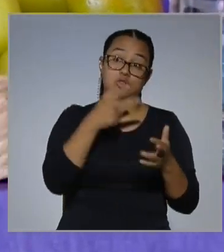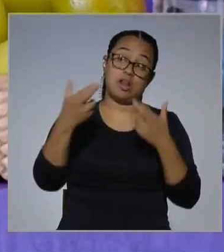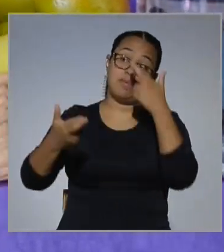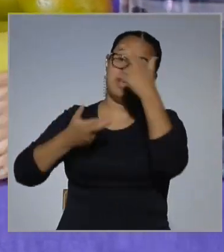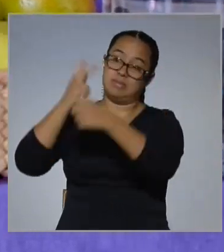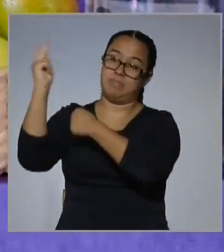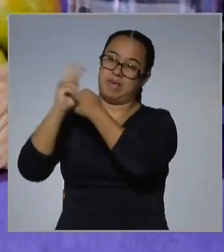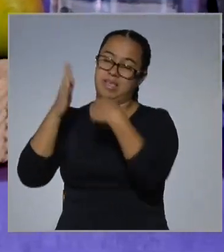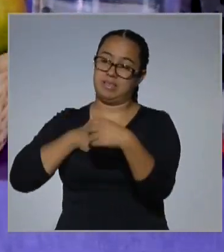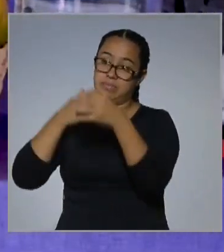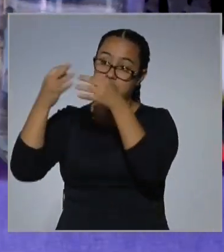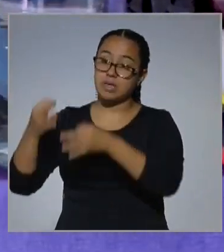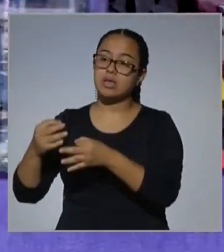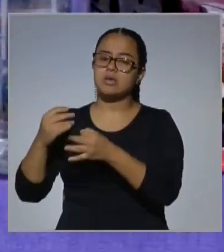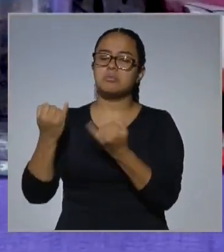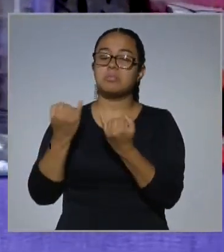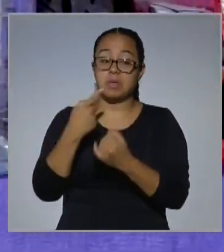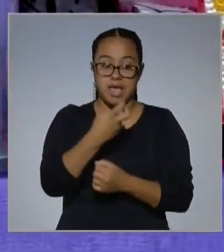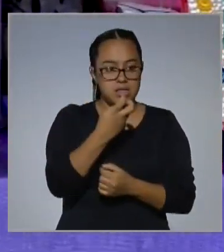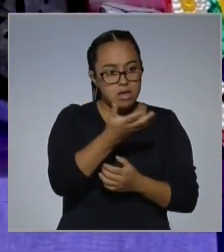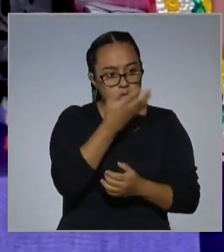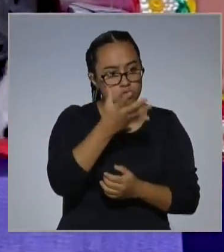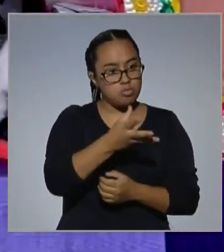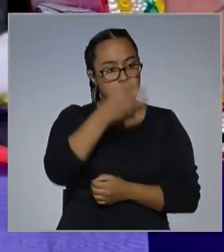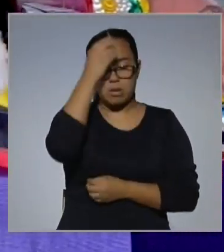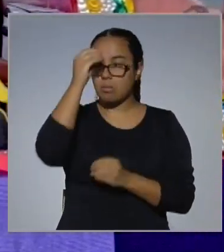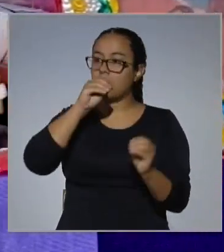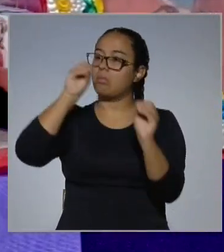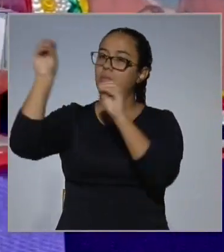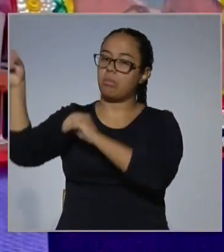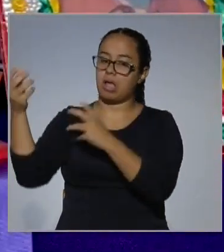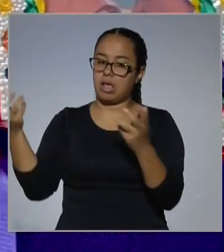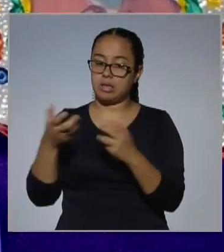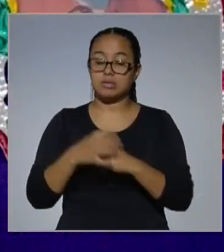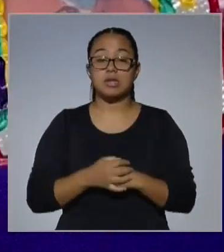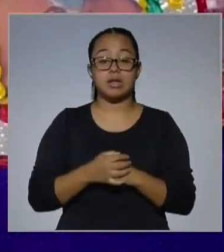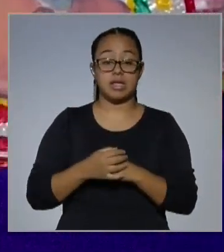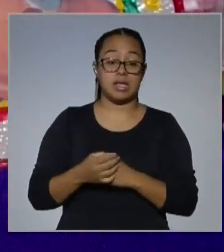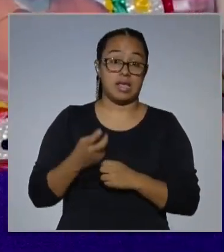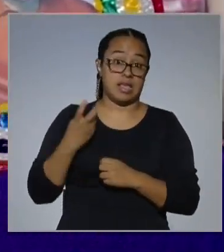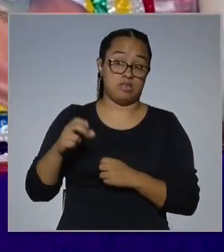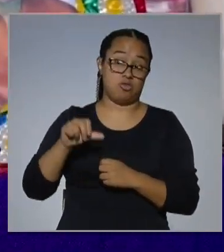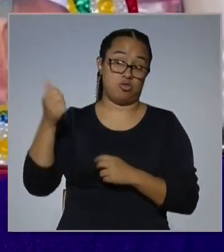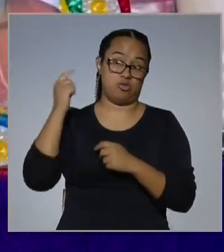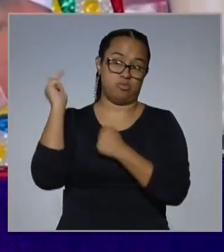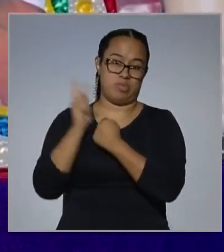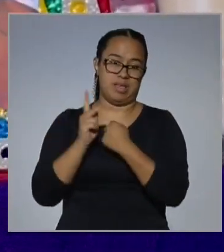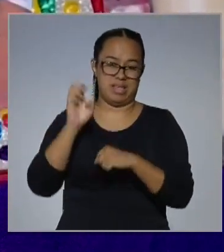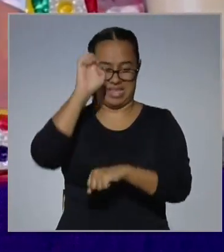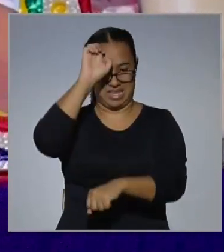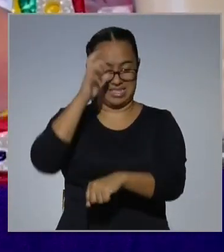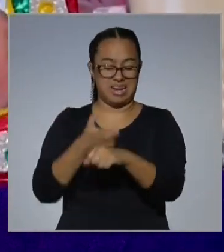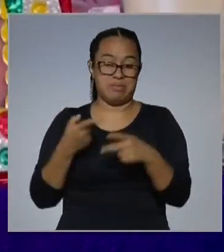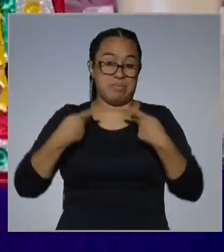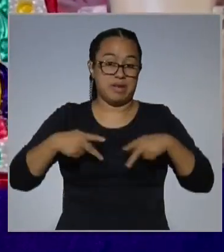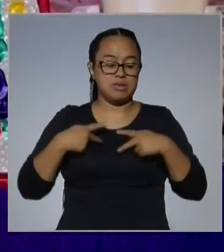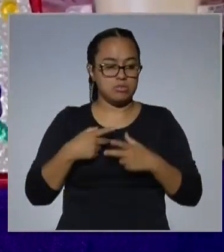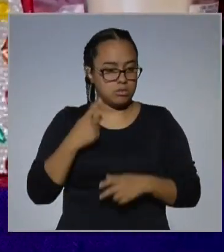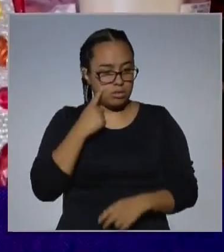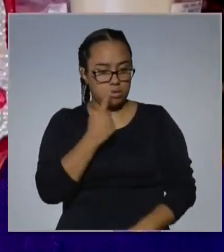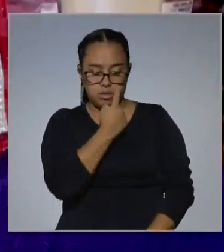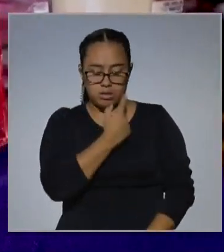y llevan también esta tradición. Es una tradición que llama mucho la atención a los extranjeros por la relación que